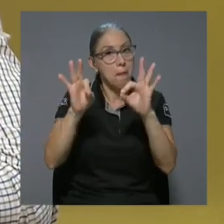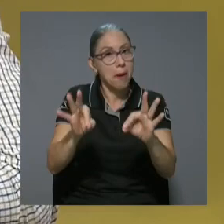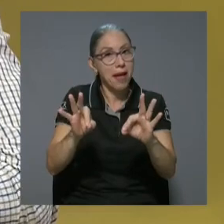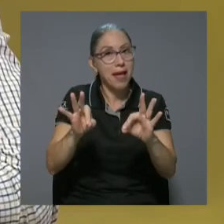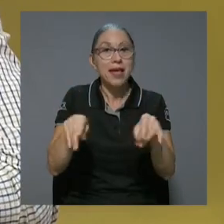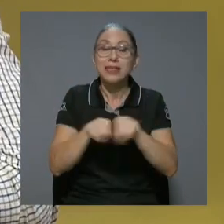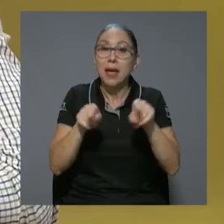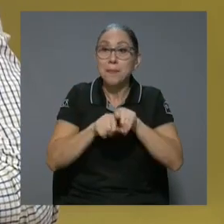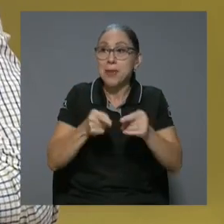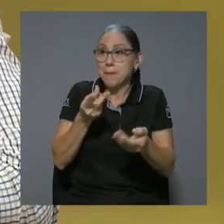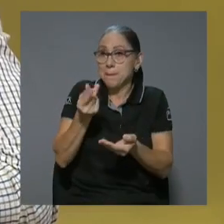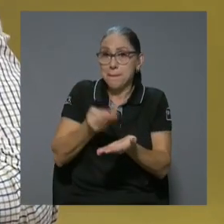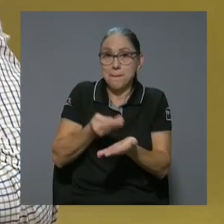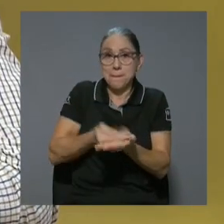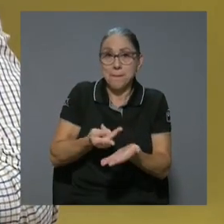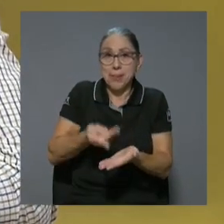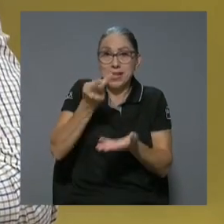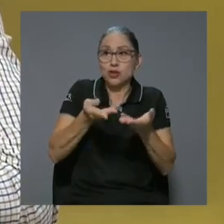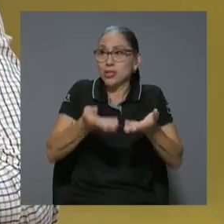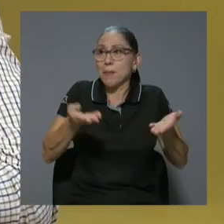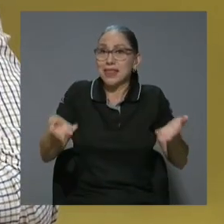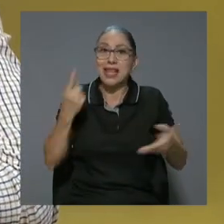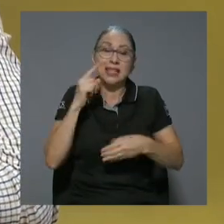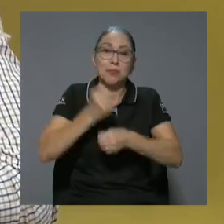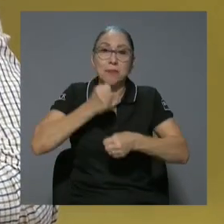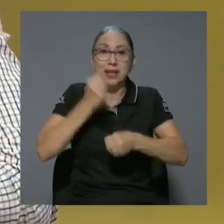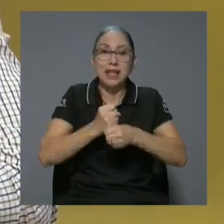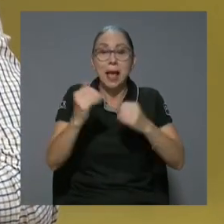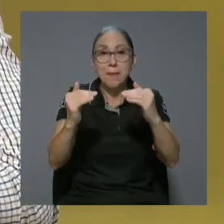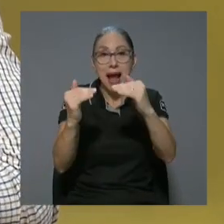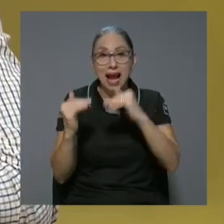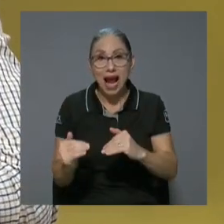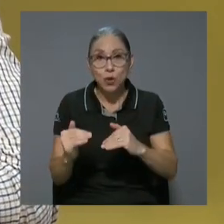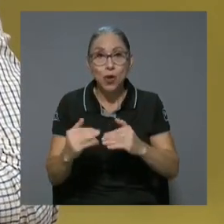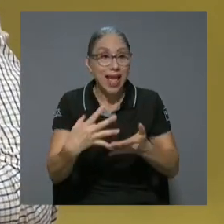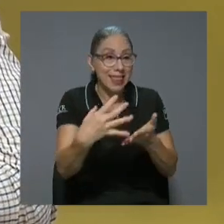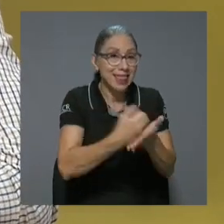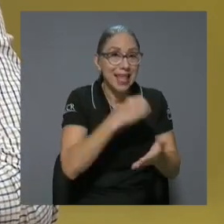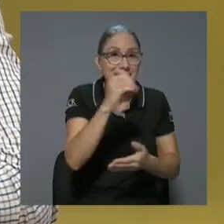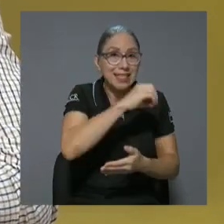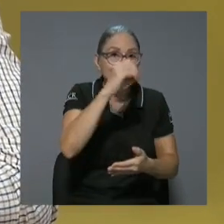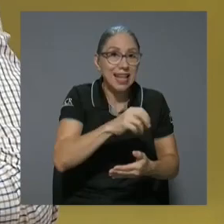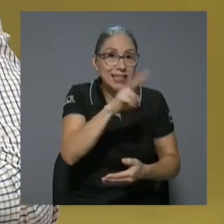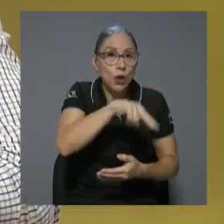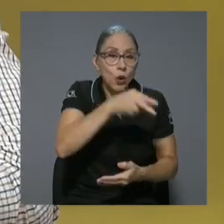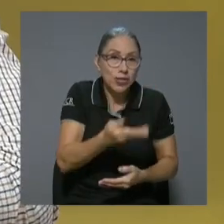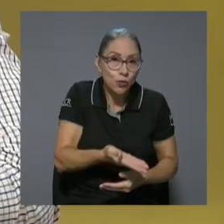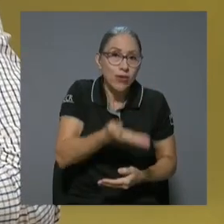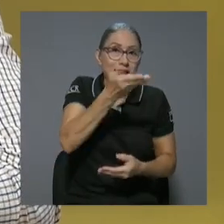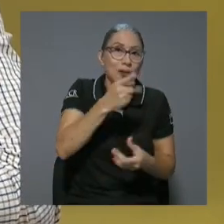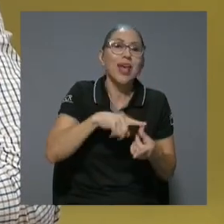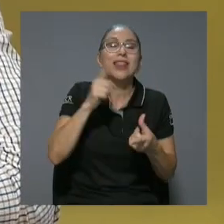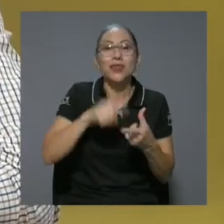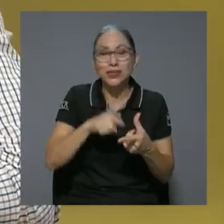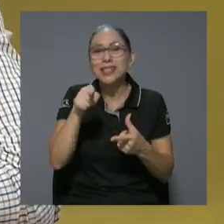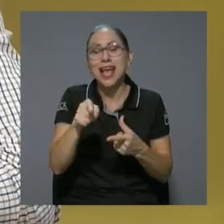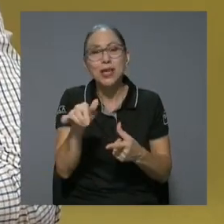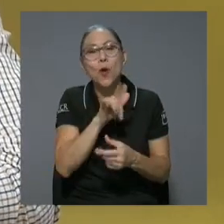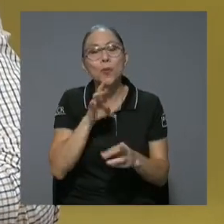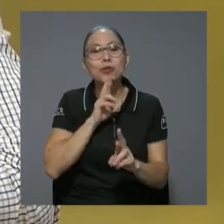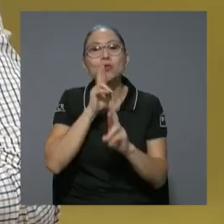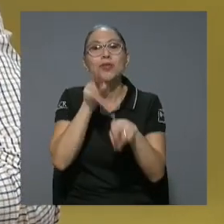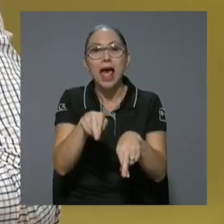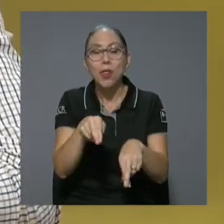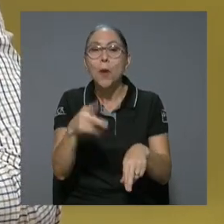precios de materias primas bajaron y se estabilizaron y las tasas de interés en colones subieron fuertemente y la consecuencia fue la apreciación cambiaria. Entonces,